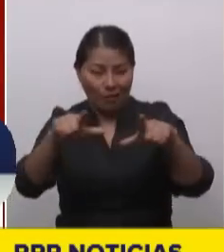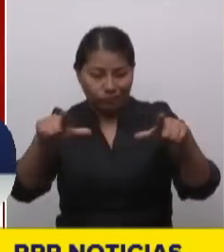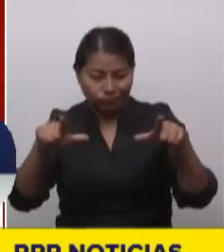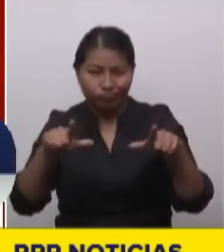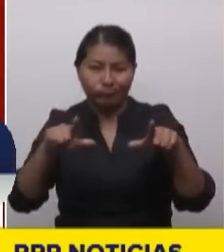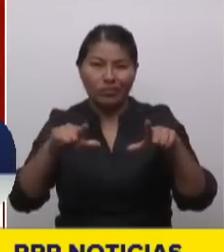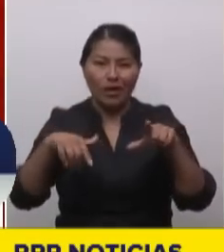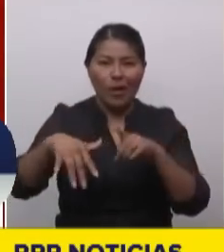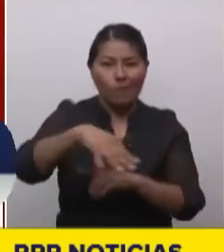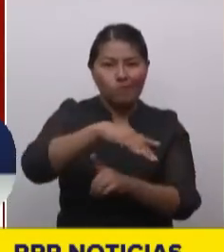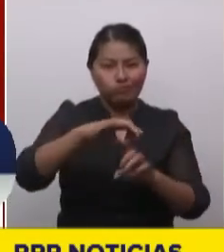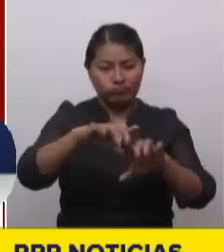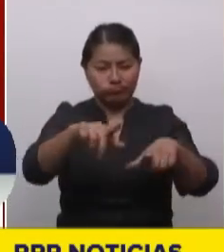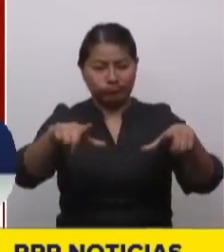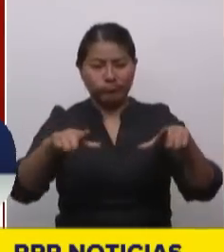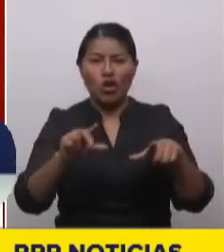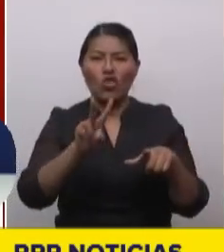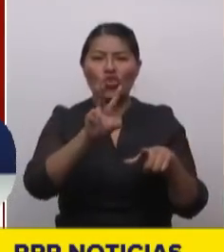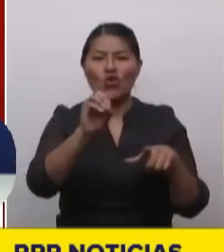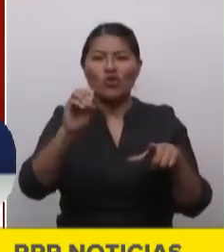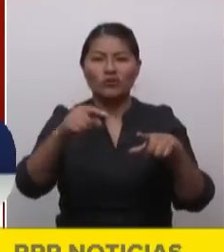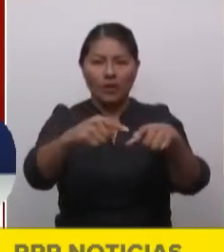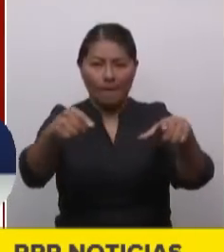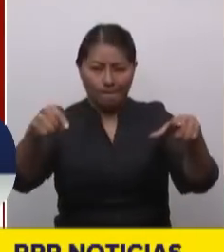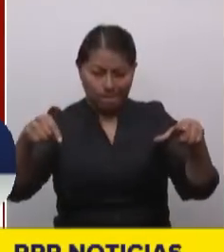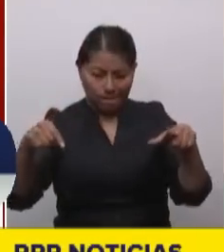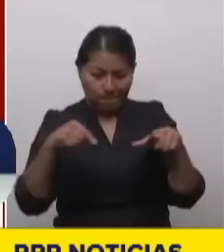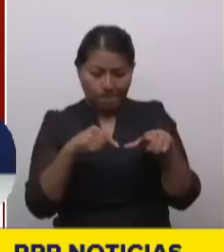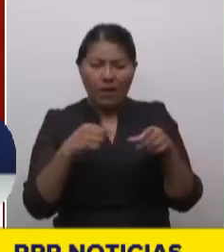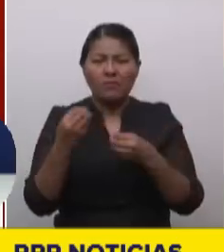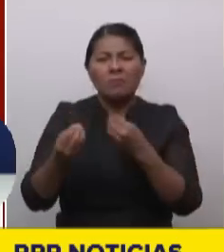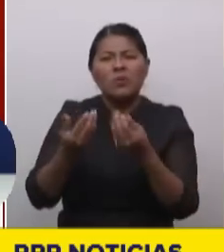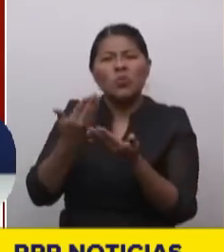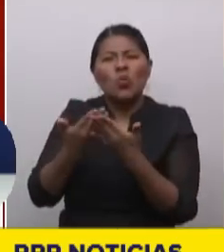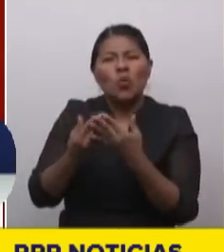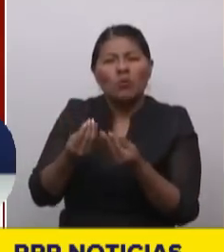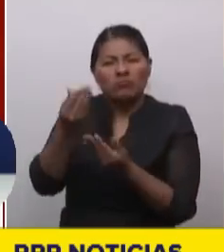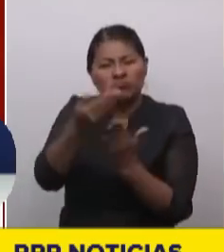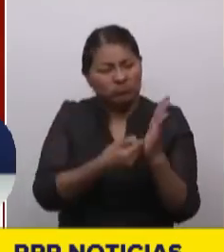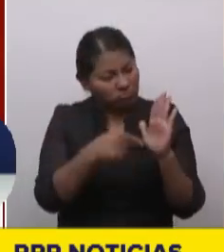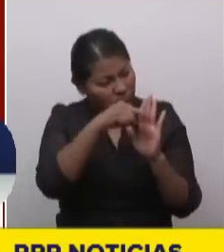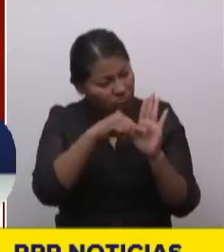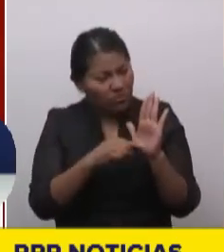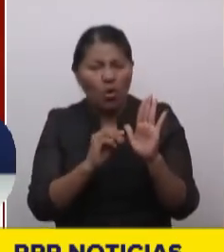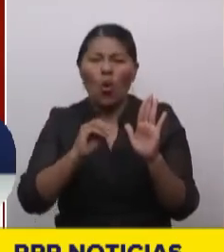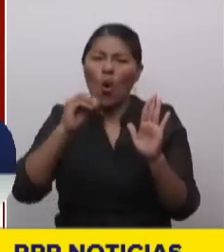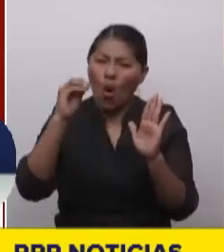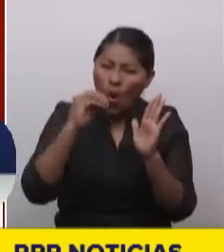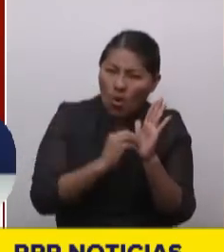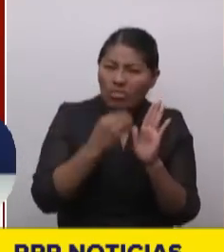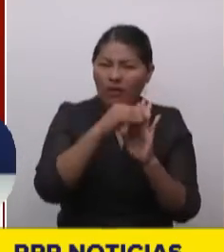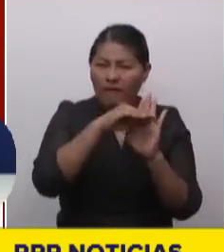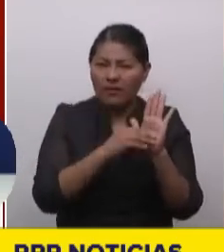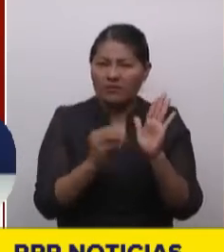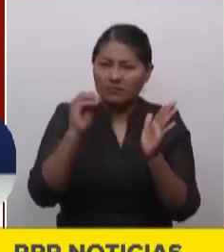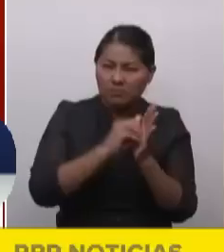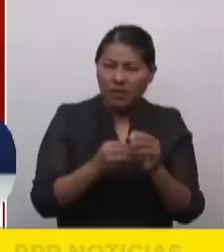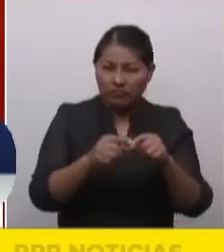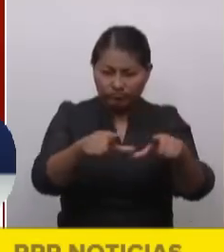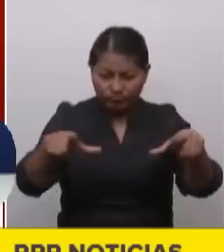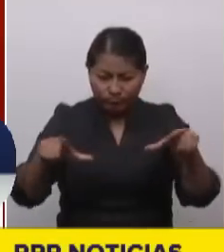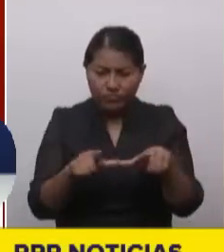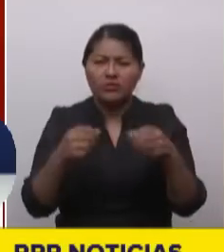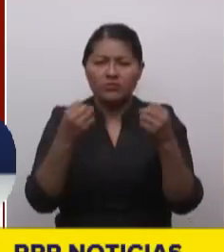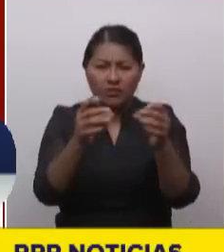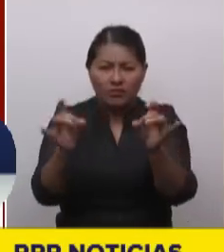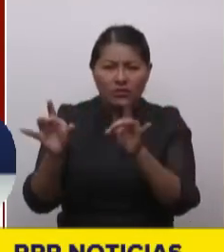200 hectáreas. Entonces quería preguntarle, ¿cuál era el criterio técnico en base del cual usted ha propuesto un parque zonal cuando La Molina tiene